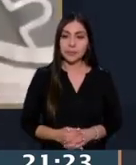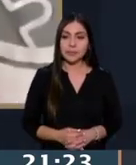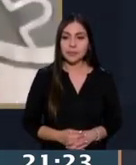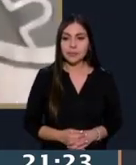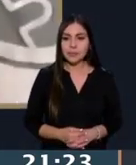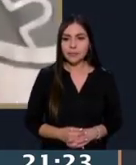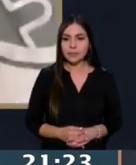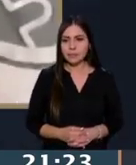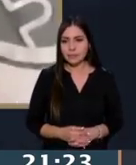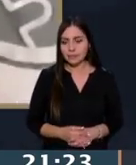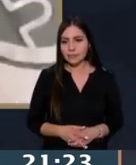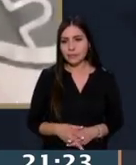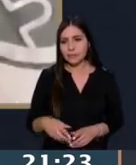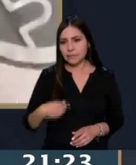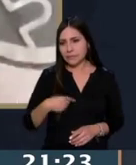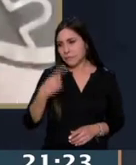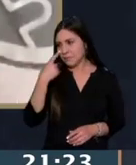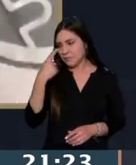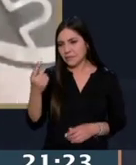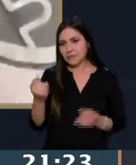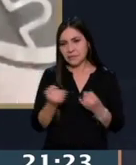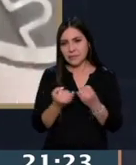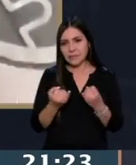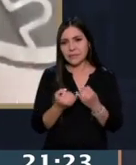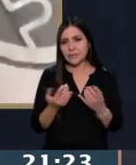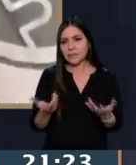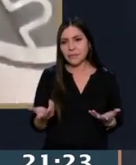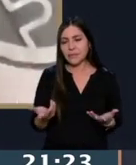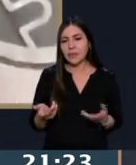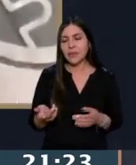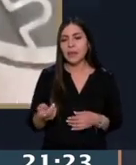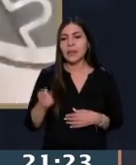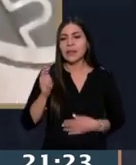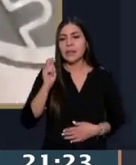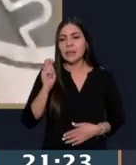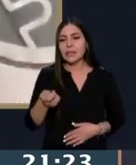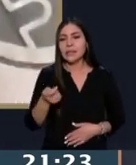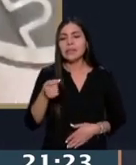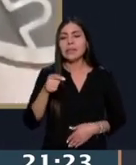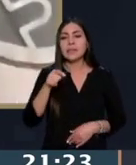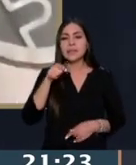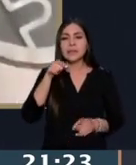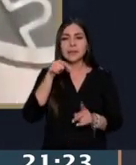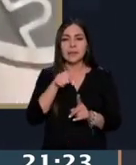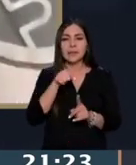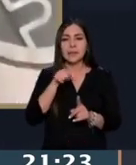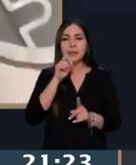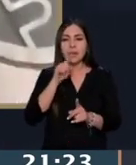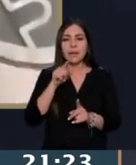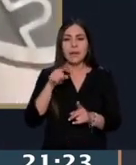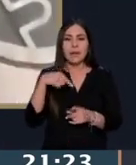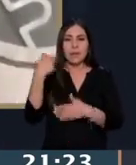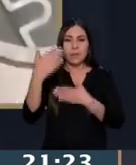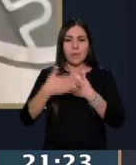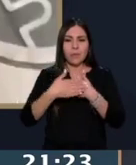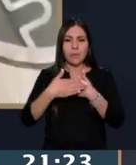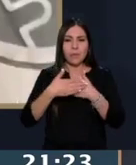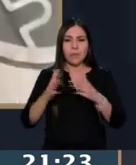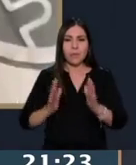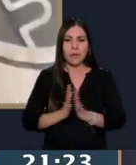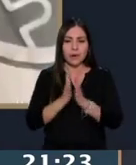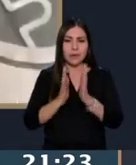también, que pues evidentemente el haber abierto la encuesta en la que vamos a participar Así